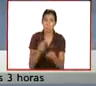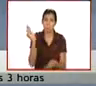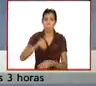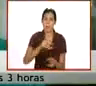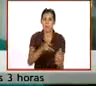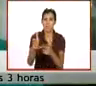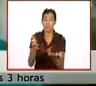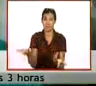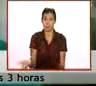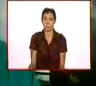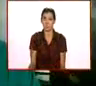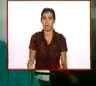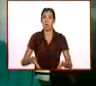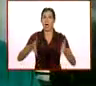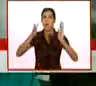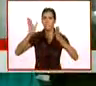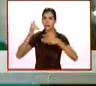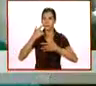residenciales.